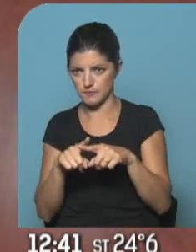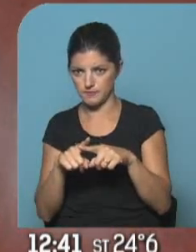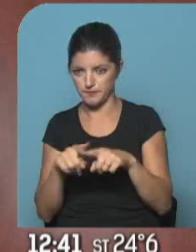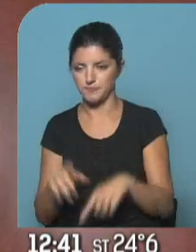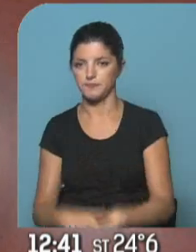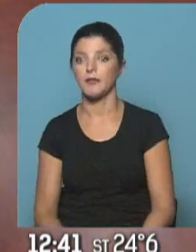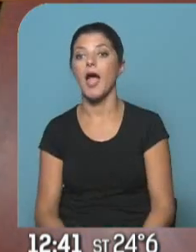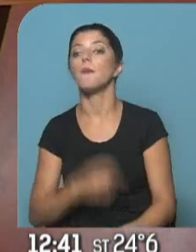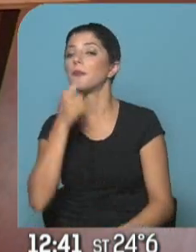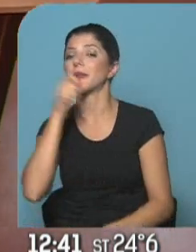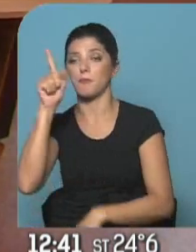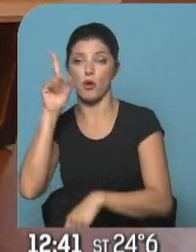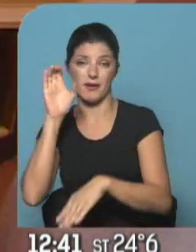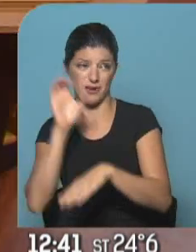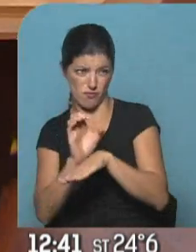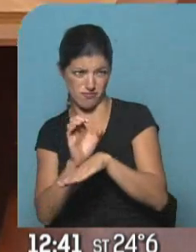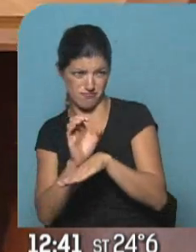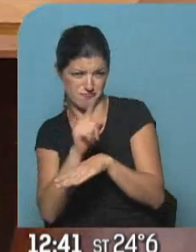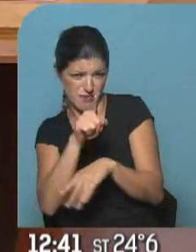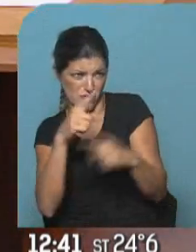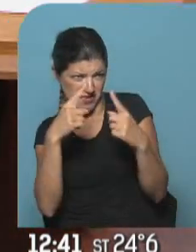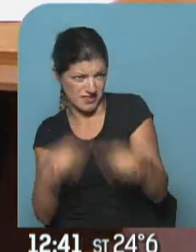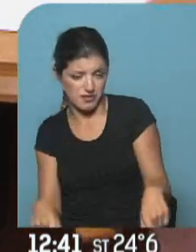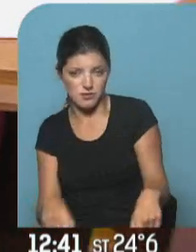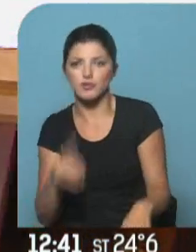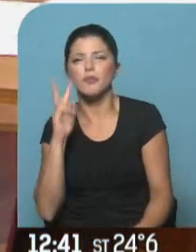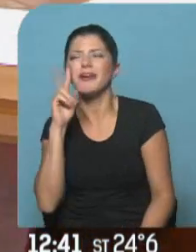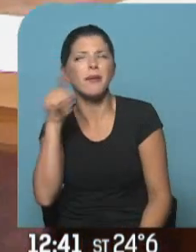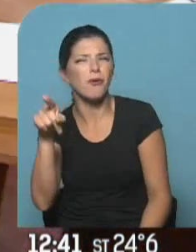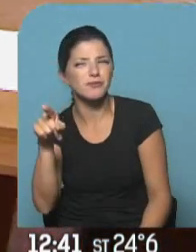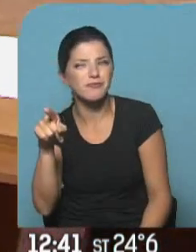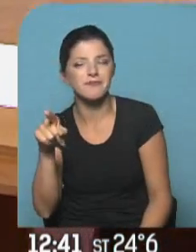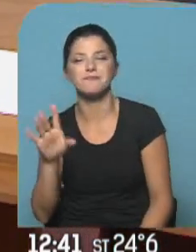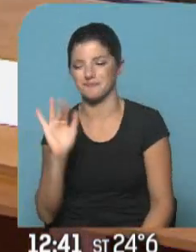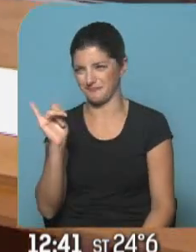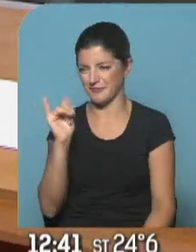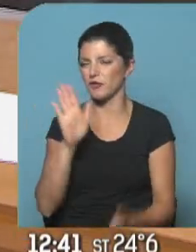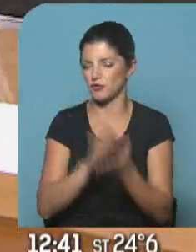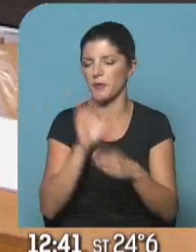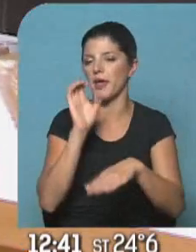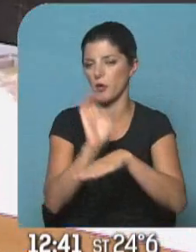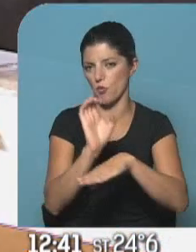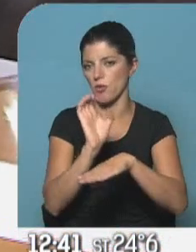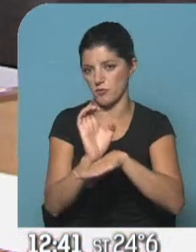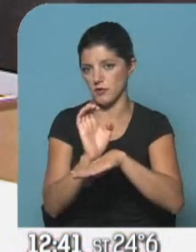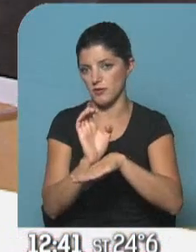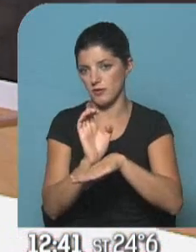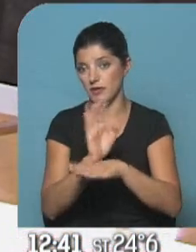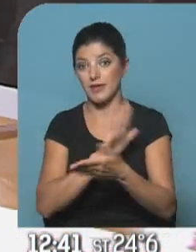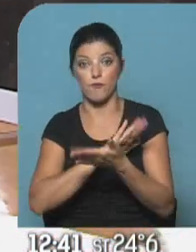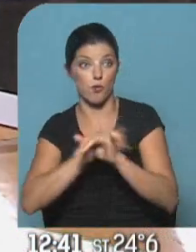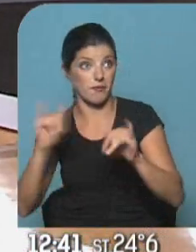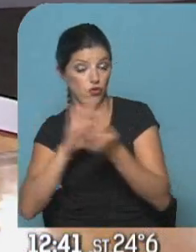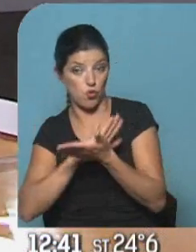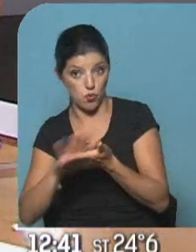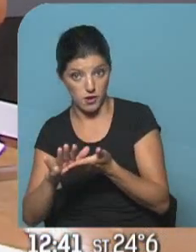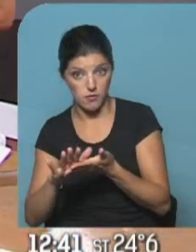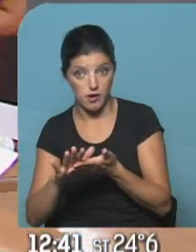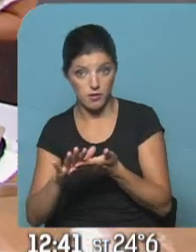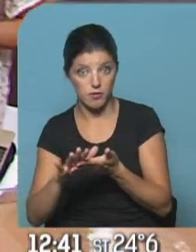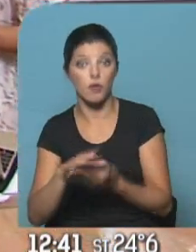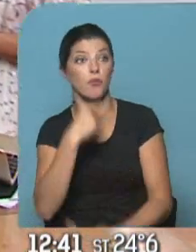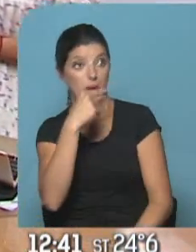caso en Ecuador, ¿no? Te veía ahí haciendo un gesto. Sí, a ver, permitámonos en el caso de Ecuador y con todas estas novedades, plantearlo como